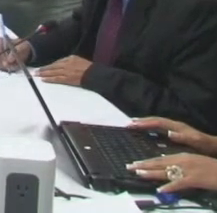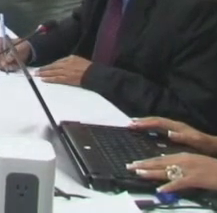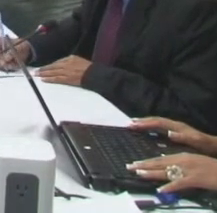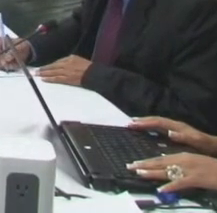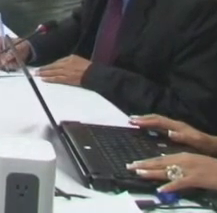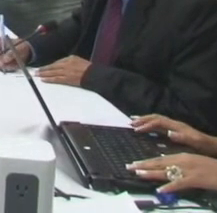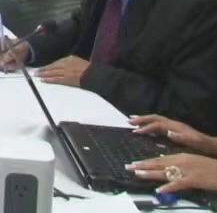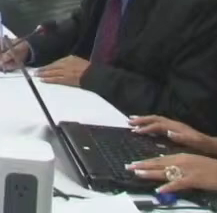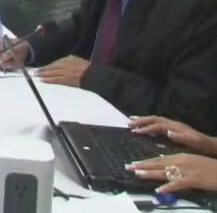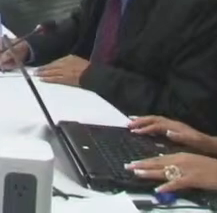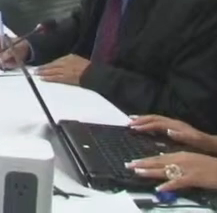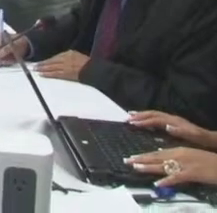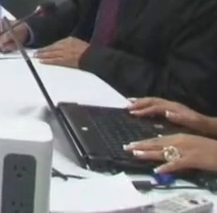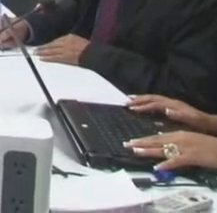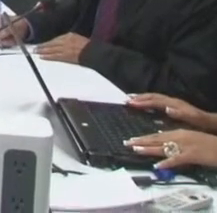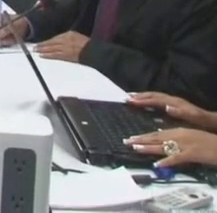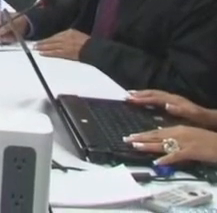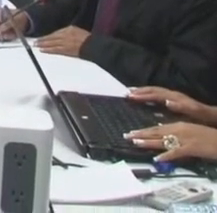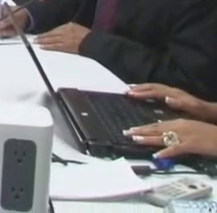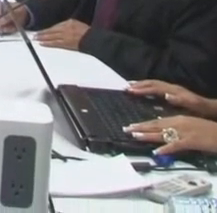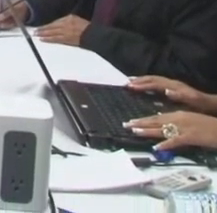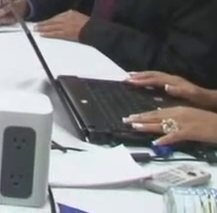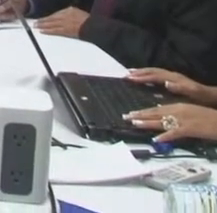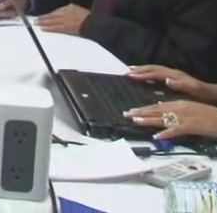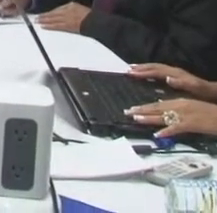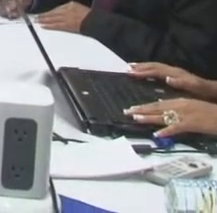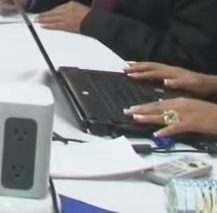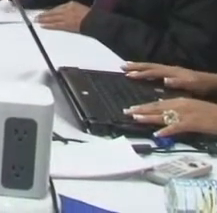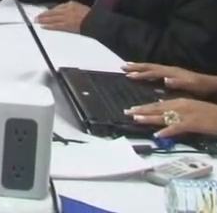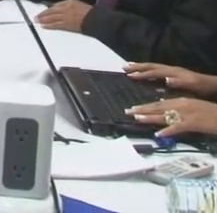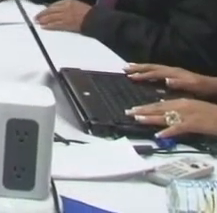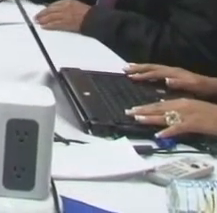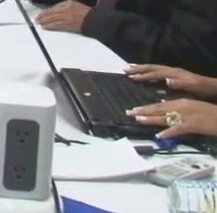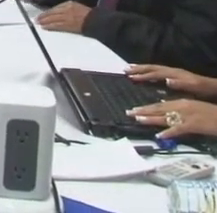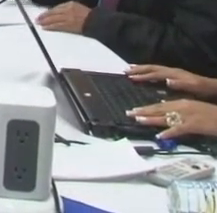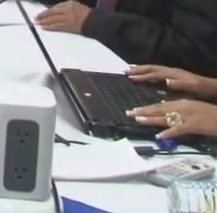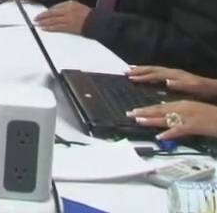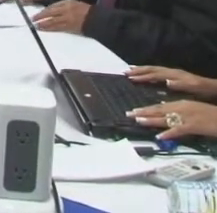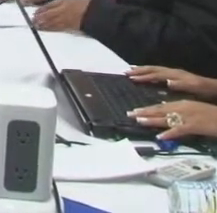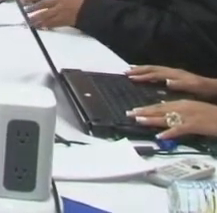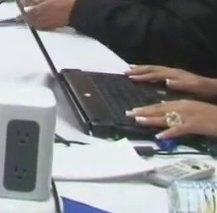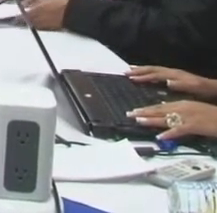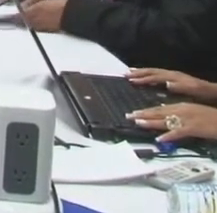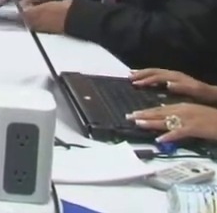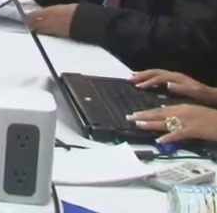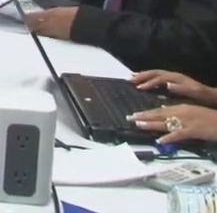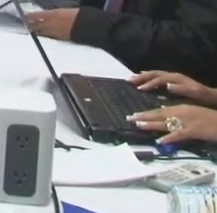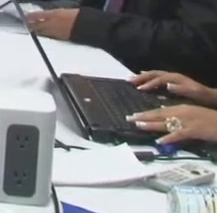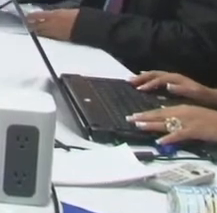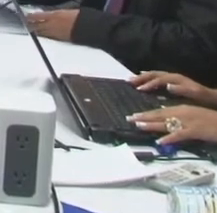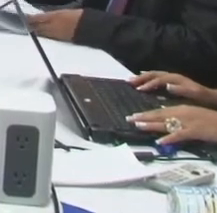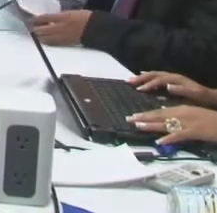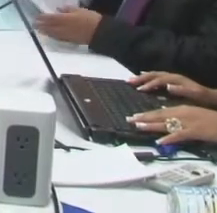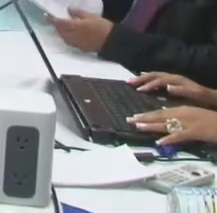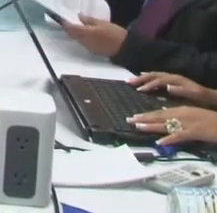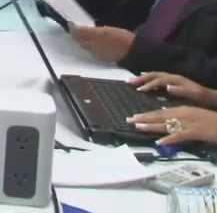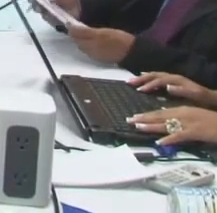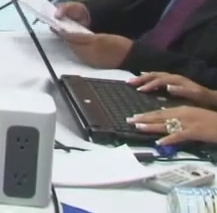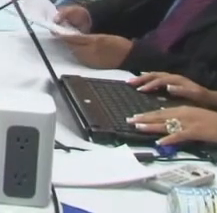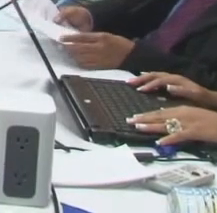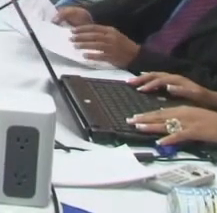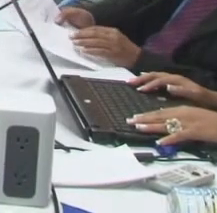viajes ilegales de manera individual y colectiva. Serán sancionados con una pena de 3 a 6 años de prisión. ¿Alguna